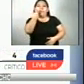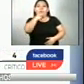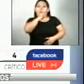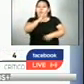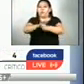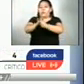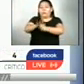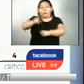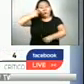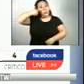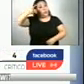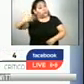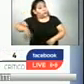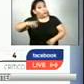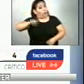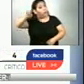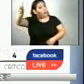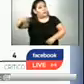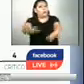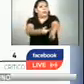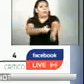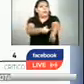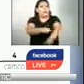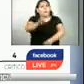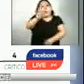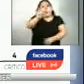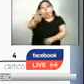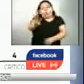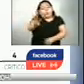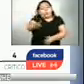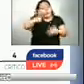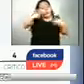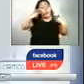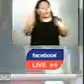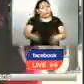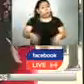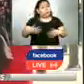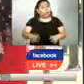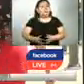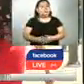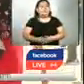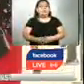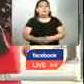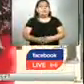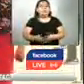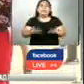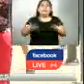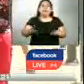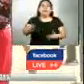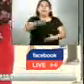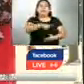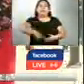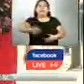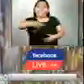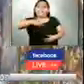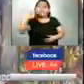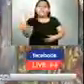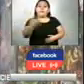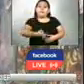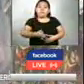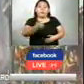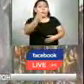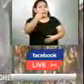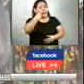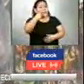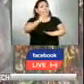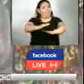se encuentran graves en hospitales y 4 en estado crítico. Por lo que es necesario que siga